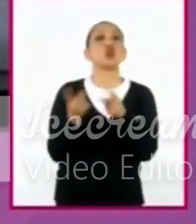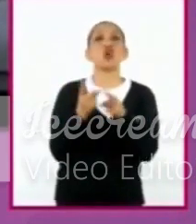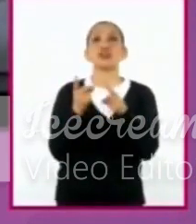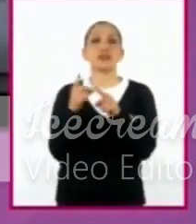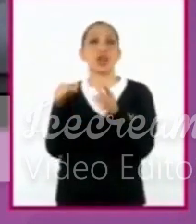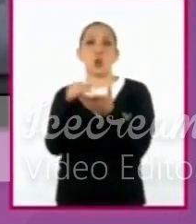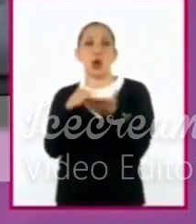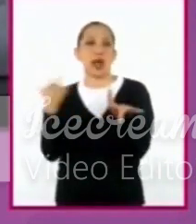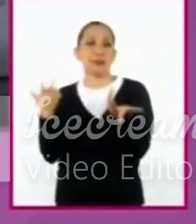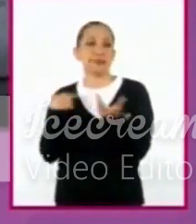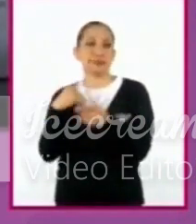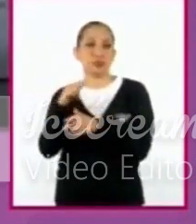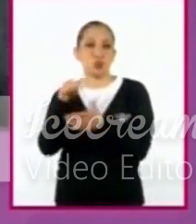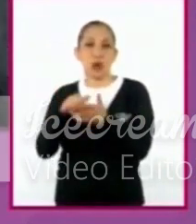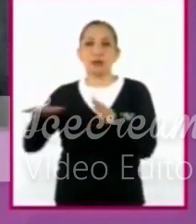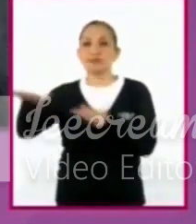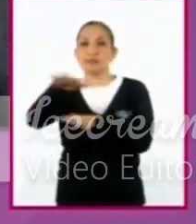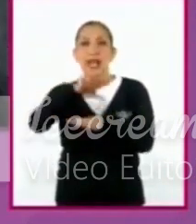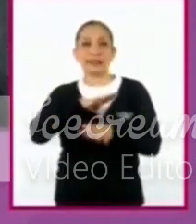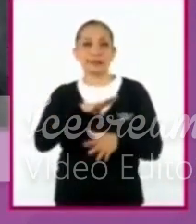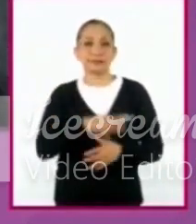arqueológicos y etnográficos.